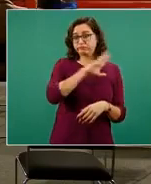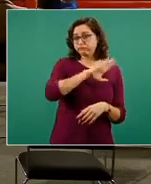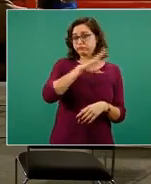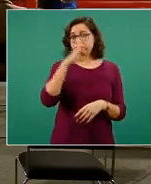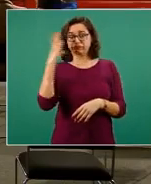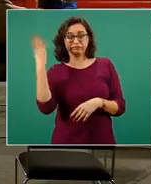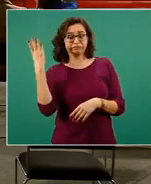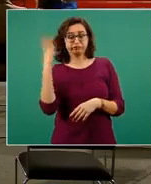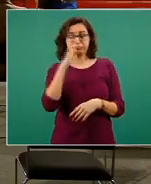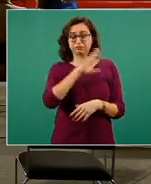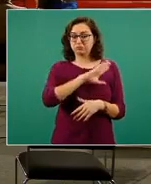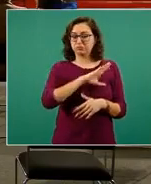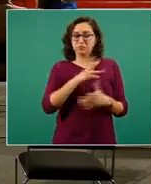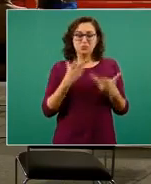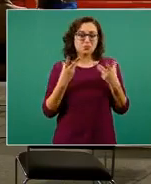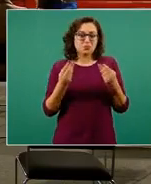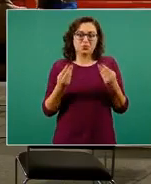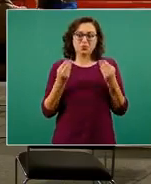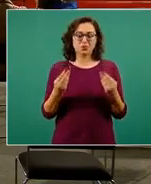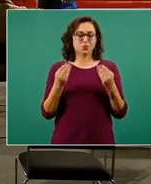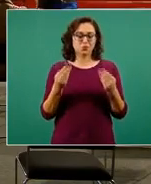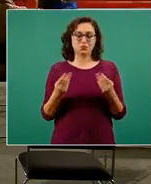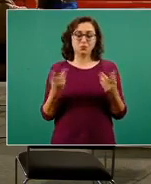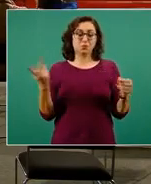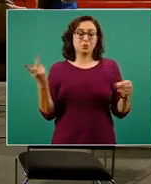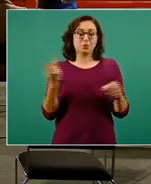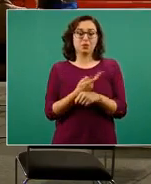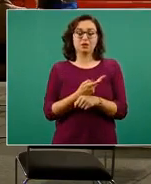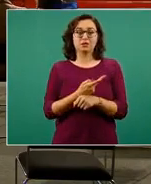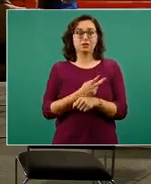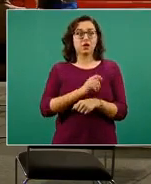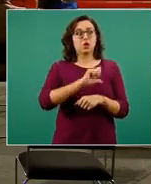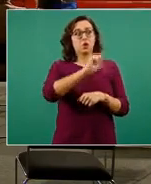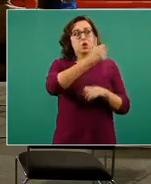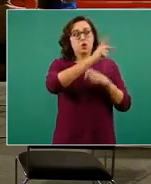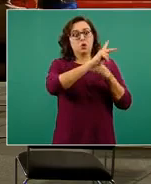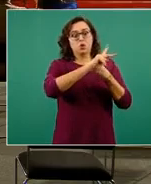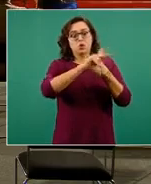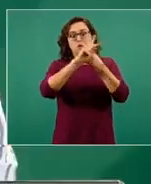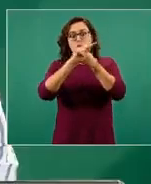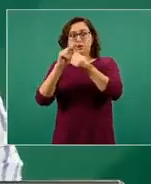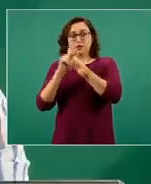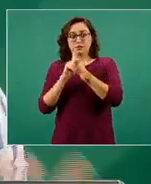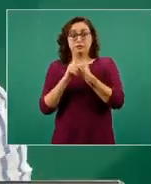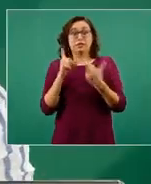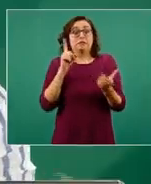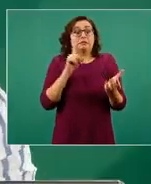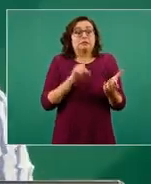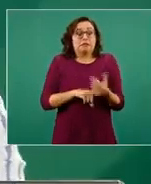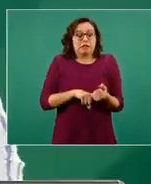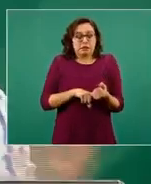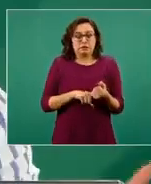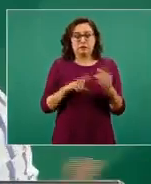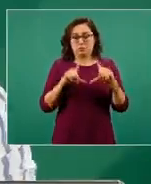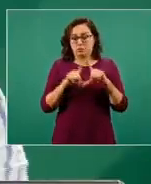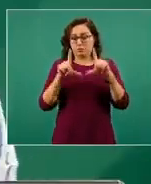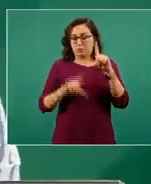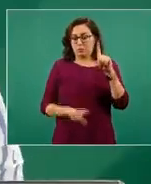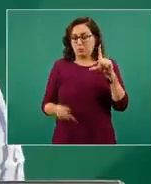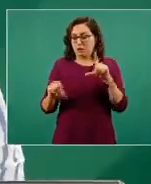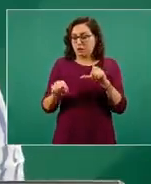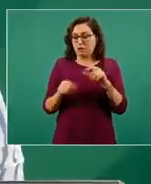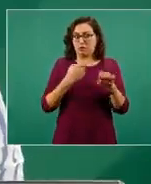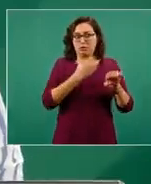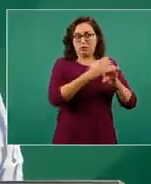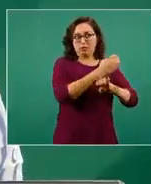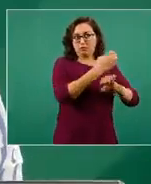Por variabilidad nos referimos a que en distintos países o incluso al interior de países, en el caso nuestro, al interior de